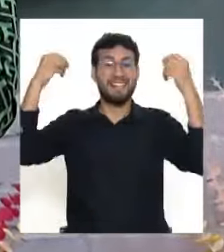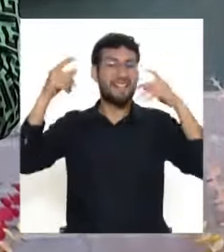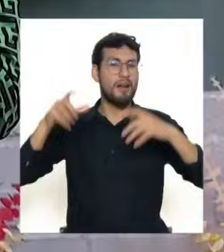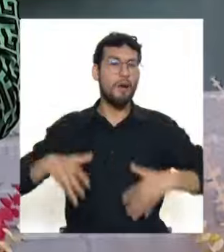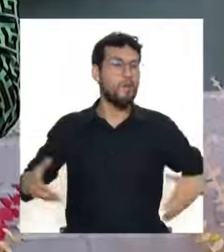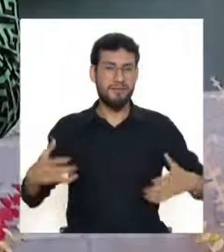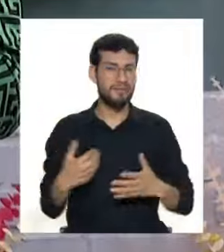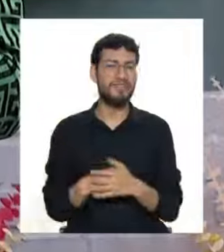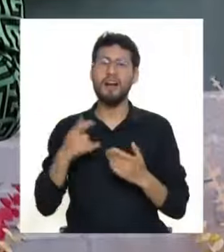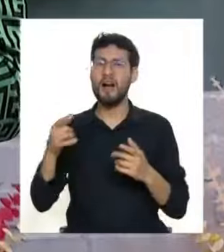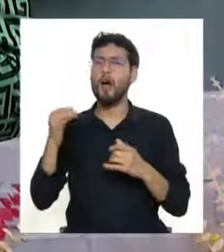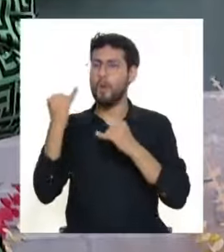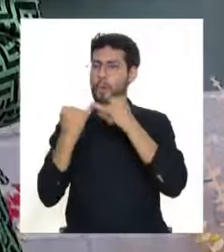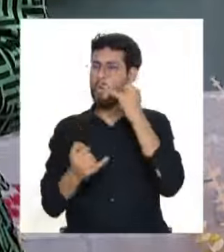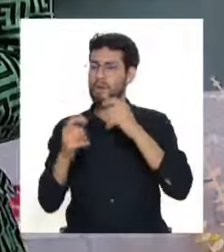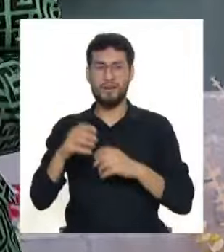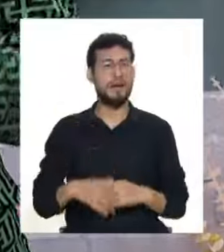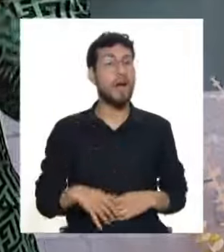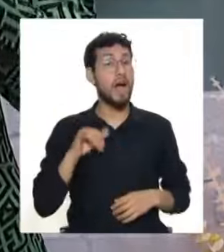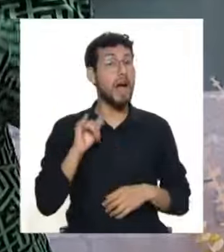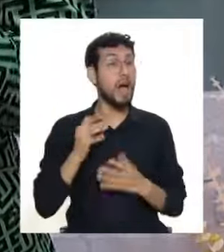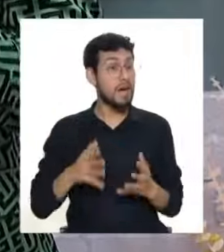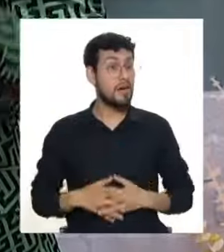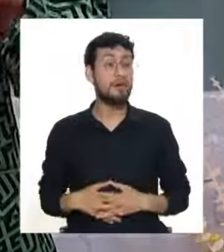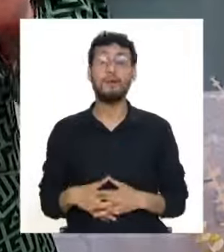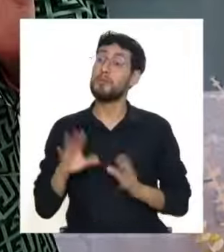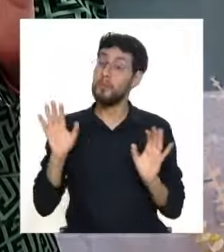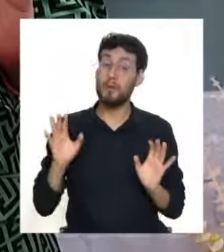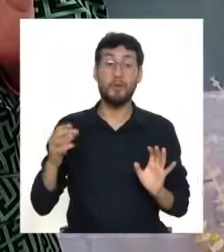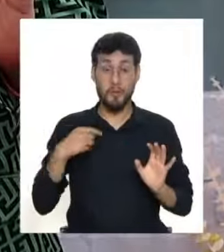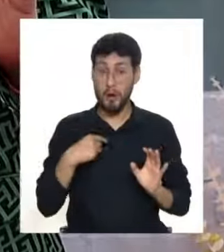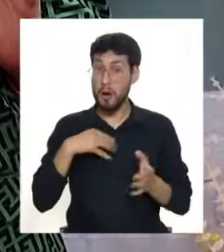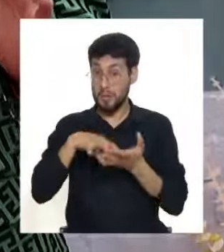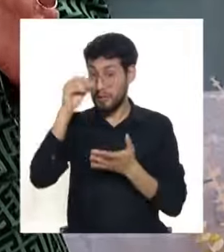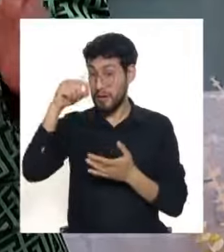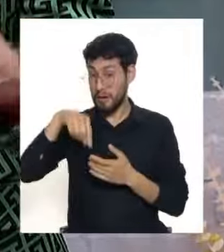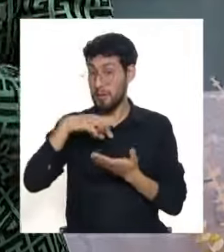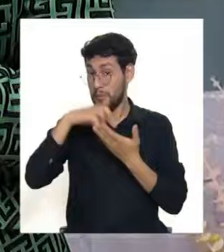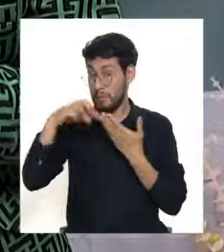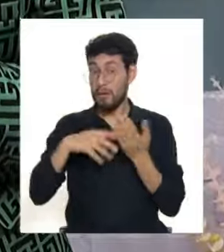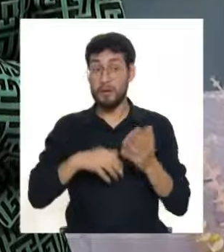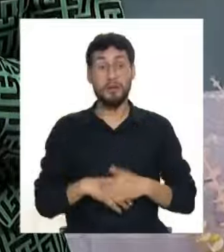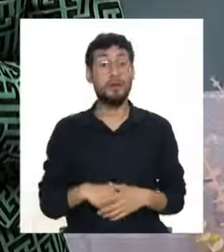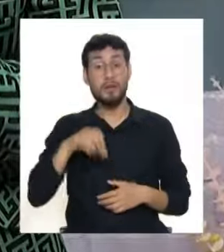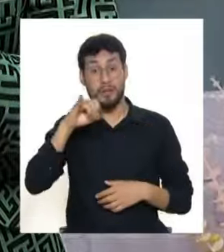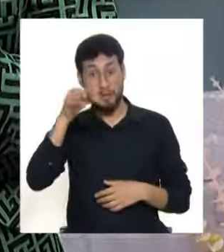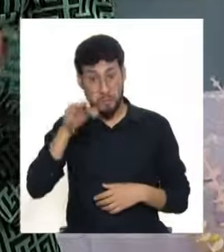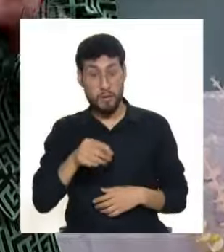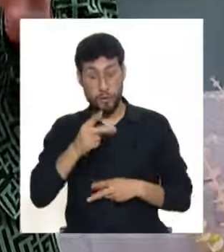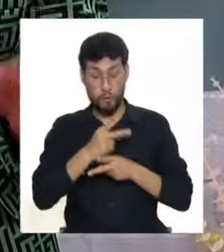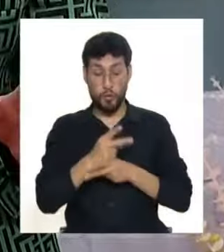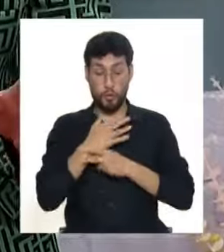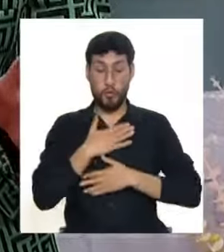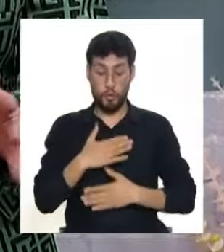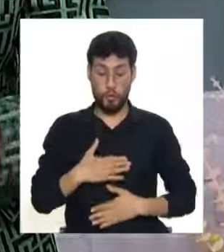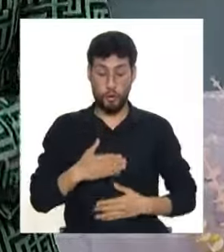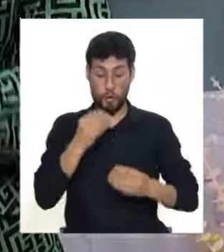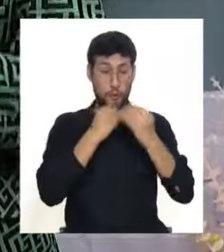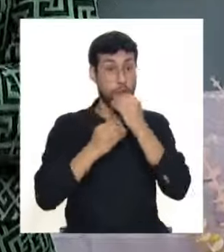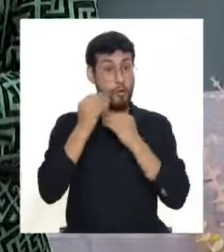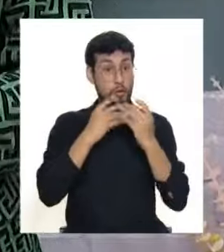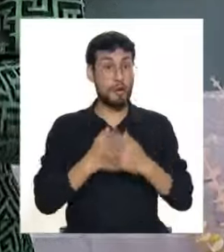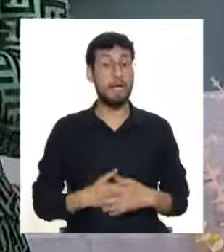obesos. Ah, pero es que, bueno, lo que hemos aprendido aquí en el programa es que si uno realmente cuida muy bien su